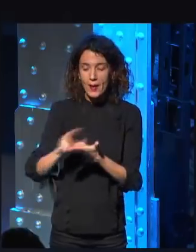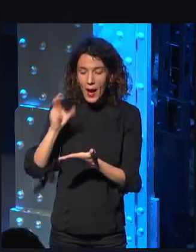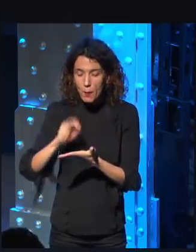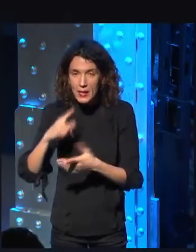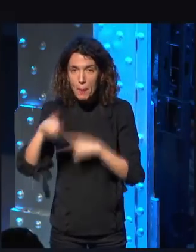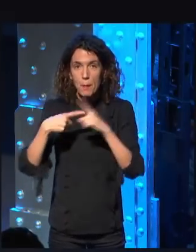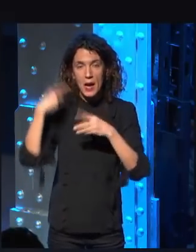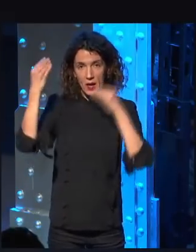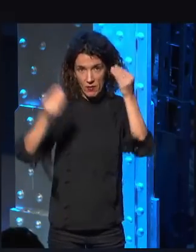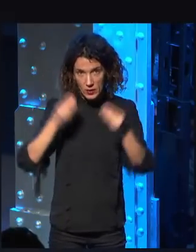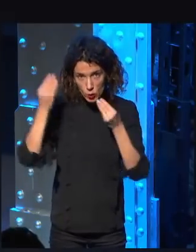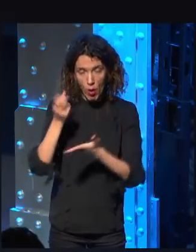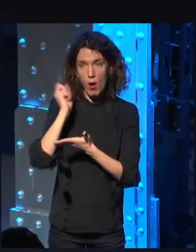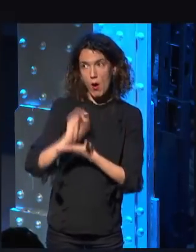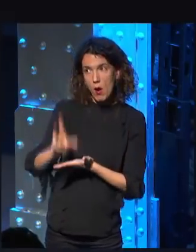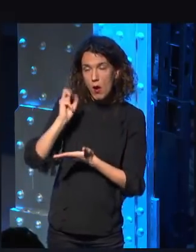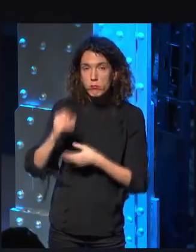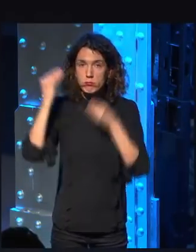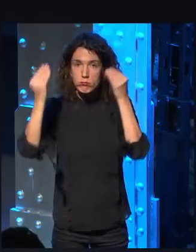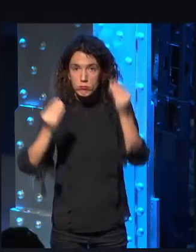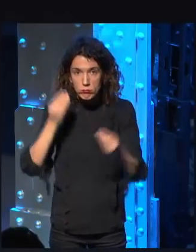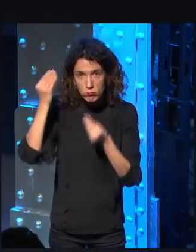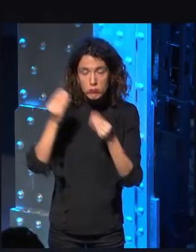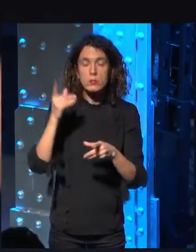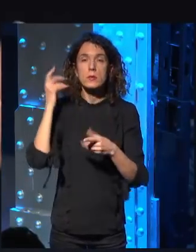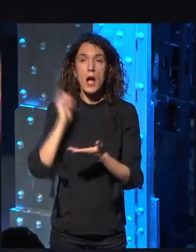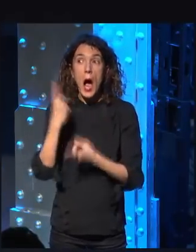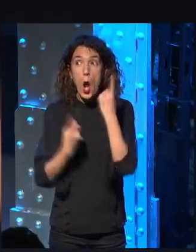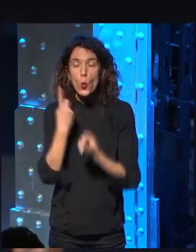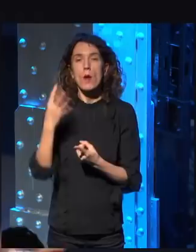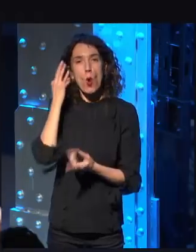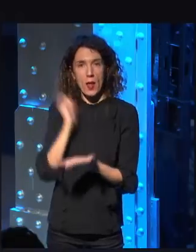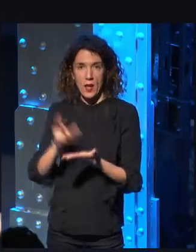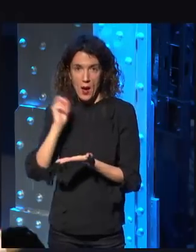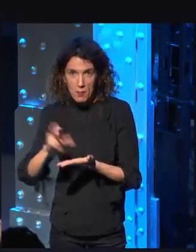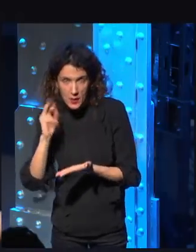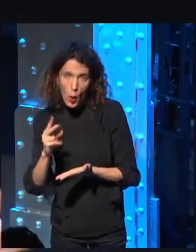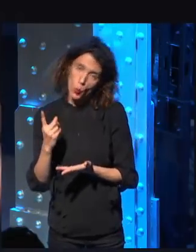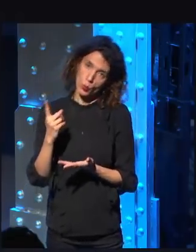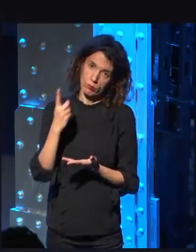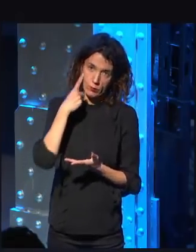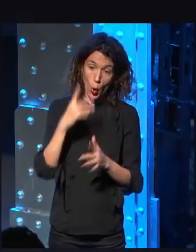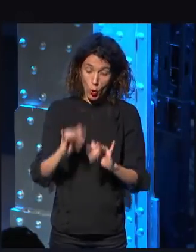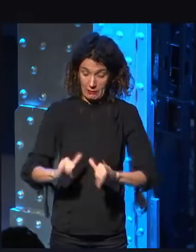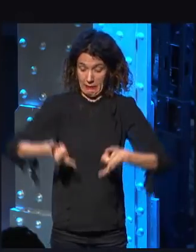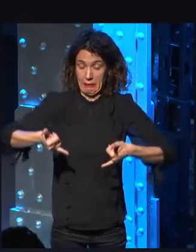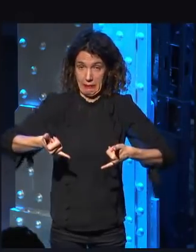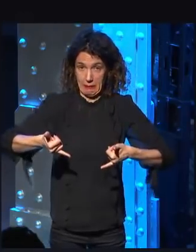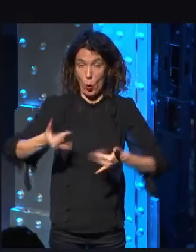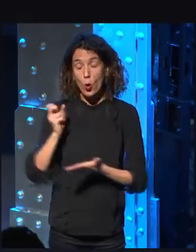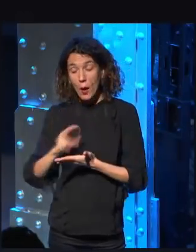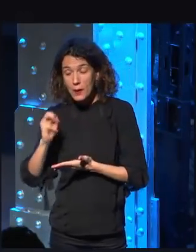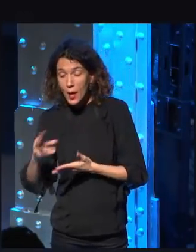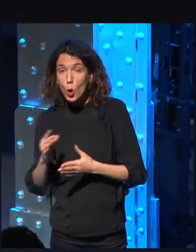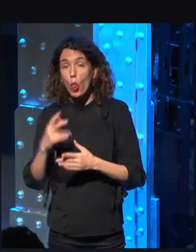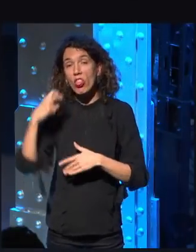y reflexionan mientras caminan. Y ojo a cómo caminan algunas mujeres, no es lo mismo caminar con tacones que caminar